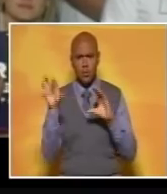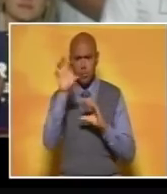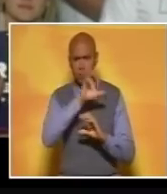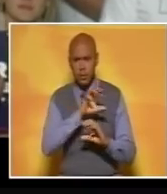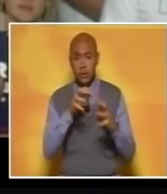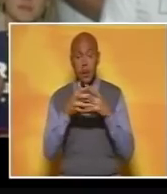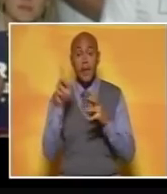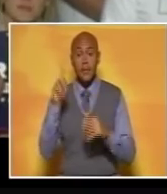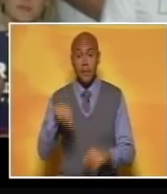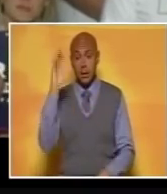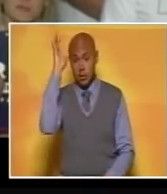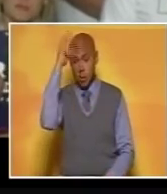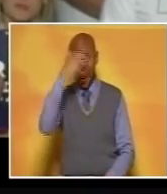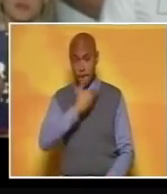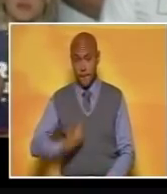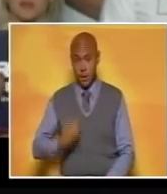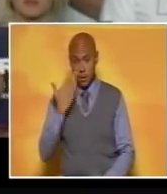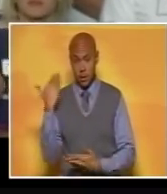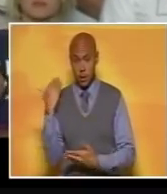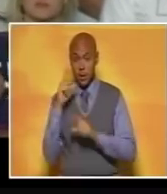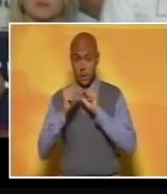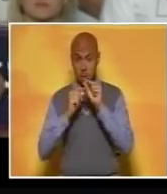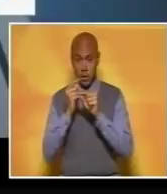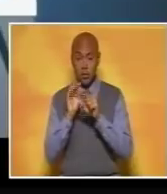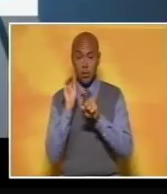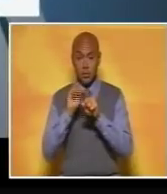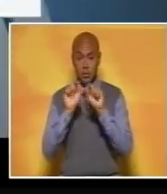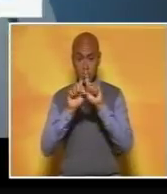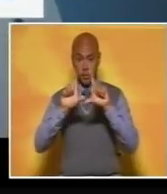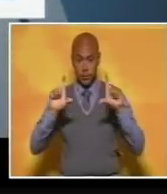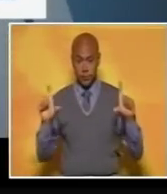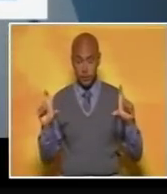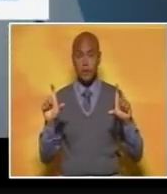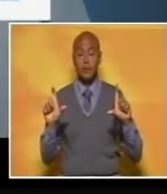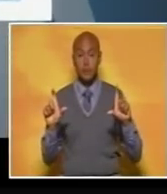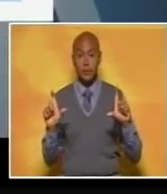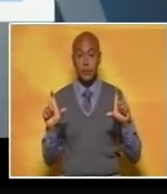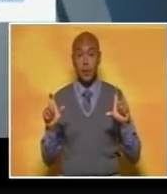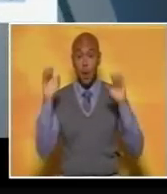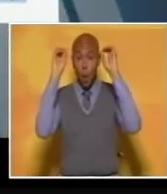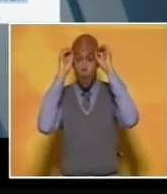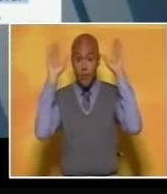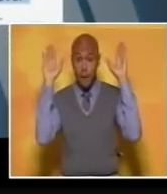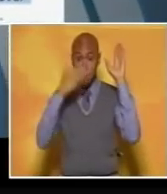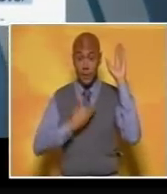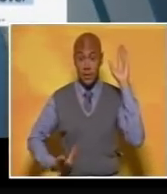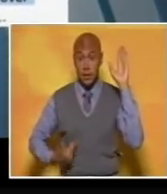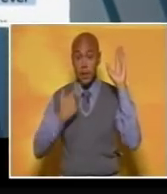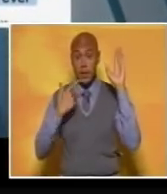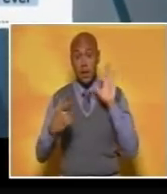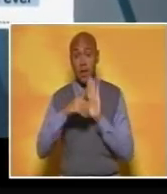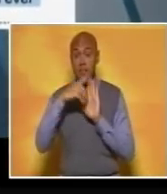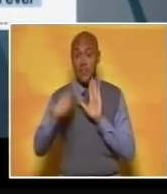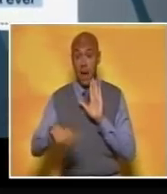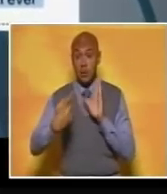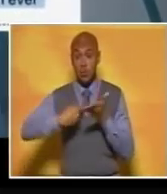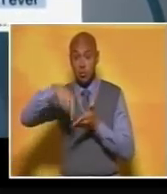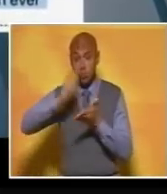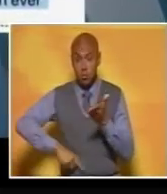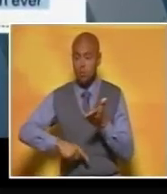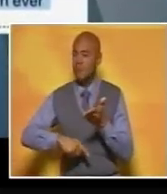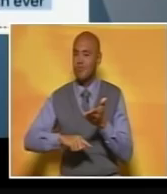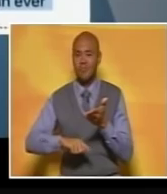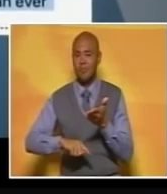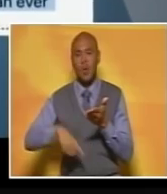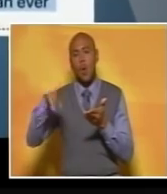Mientras tanto, el presidente Trump tuiteó sobre el tema recientemente. El presidente Obama dijo que no tenía derecho a firmar DACA, que nunca